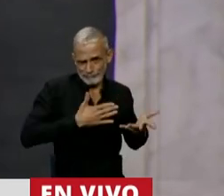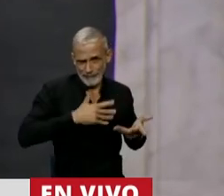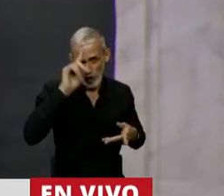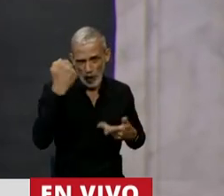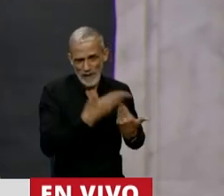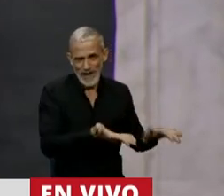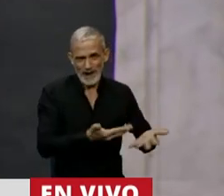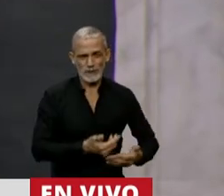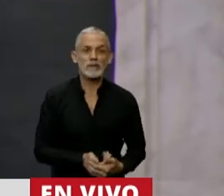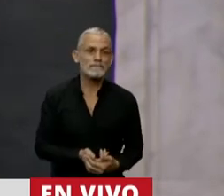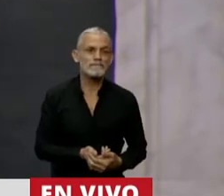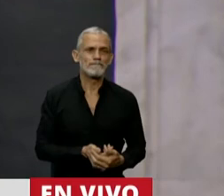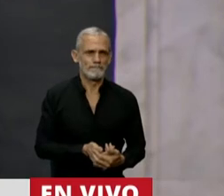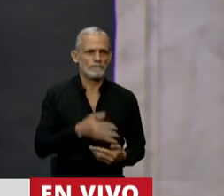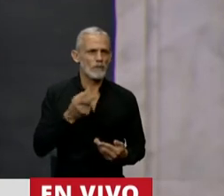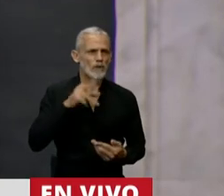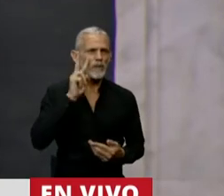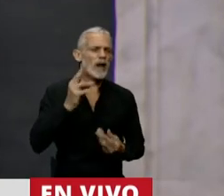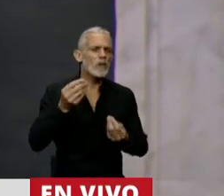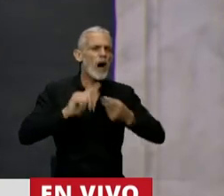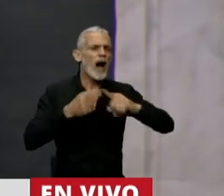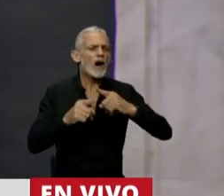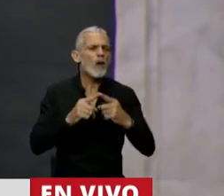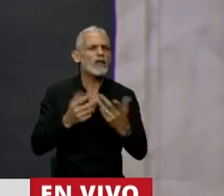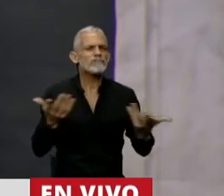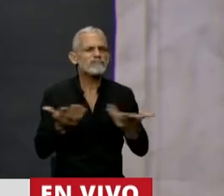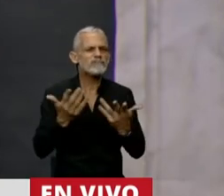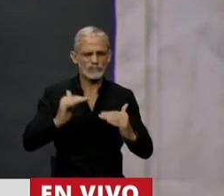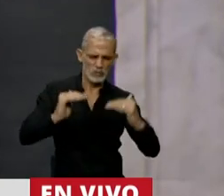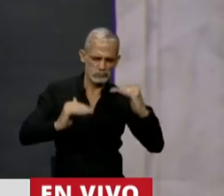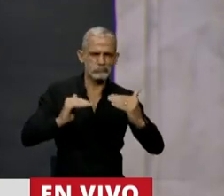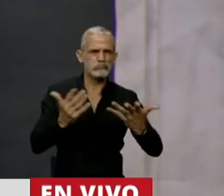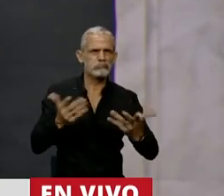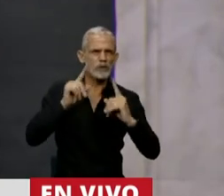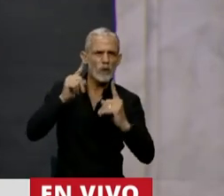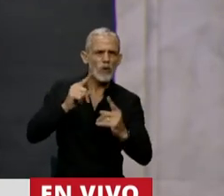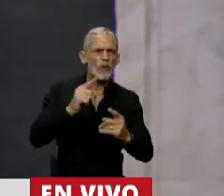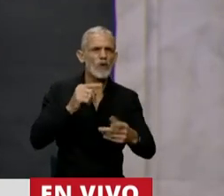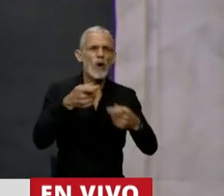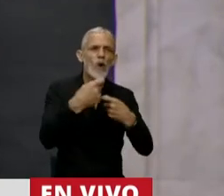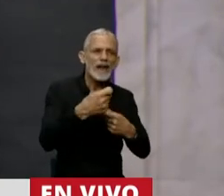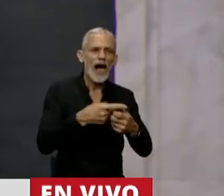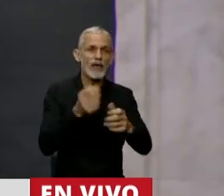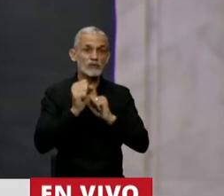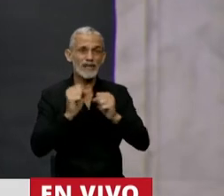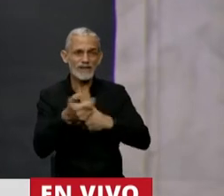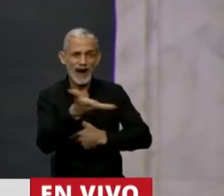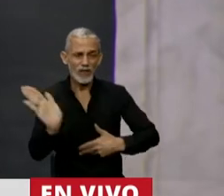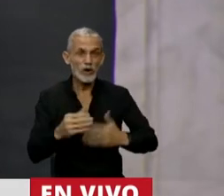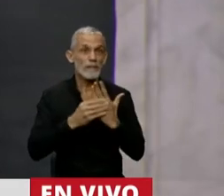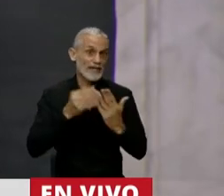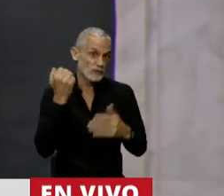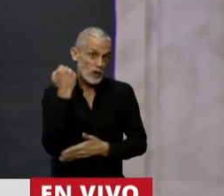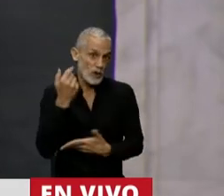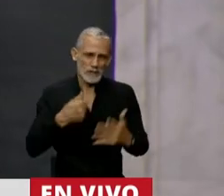supuesto. Entonces, miremos el trato tan dispar que han tenido con los jubilados y trabajadores, el ministro